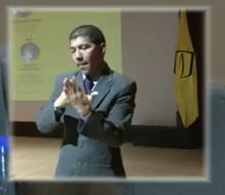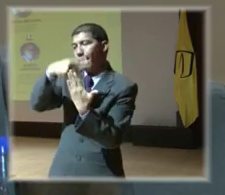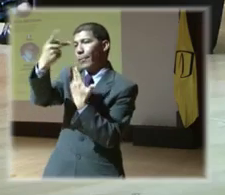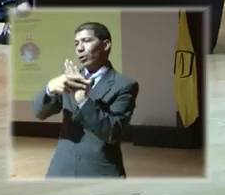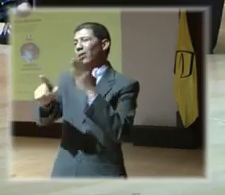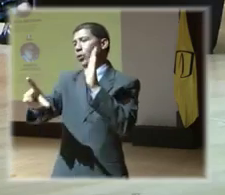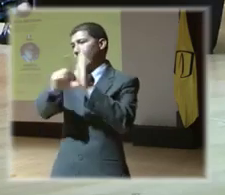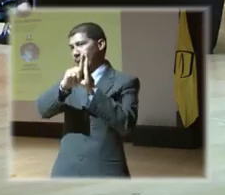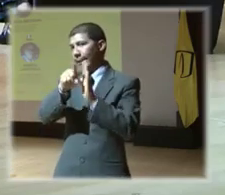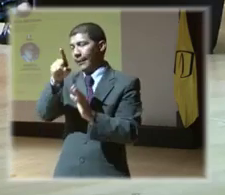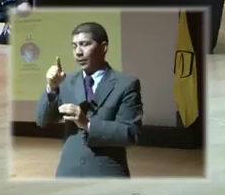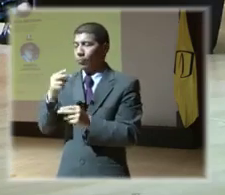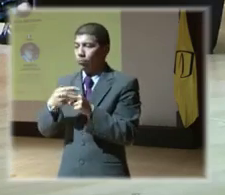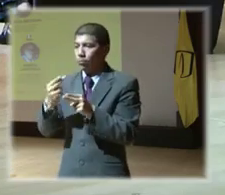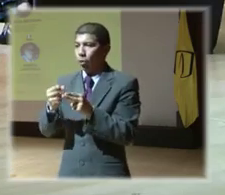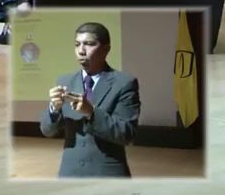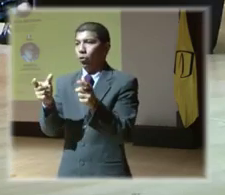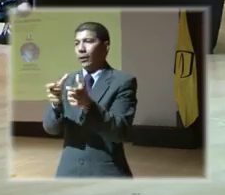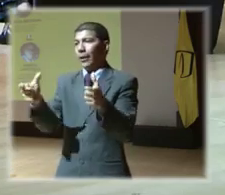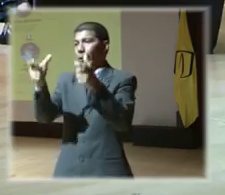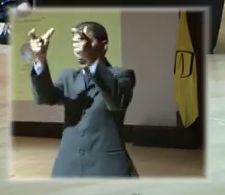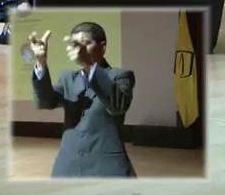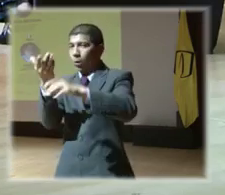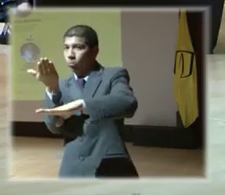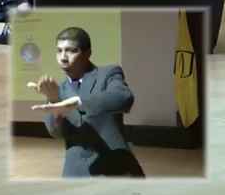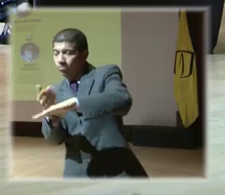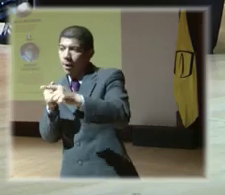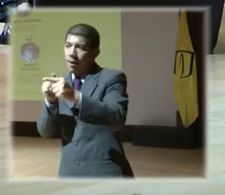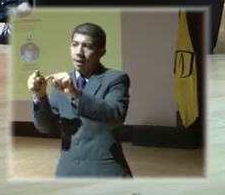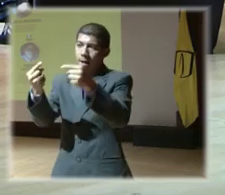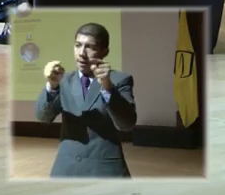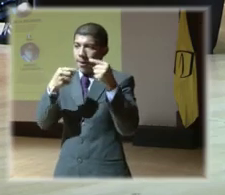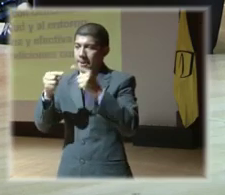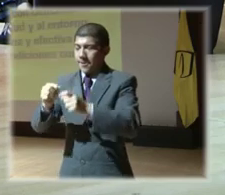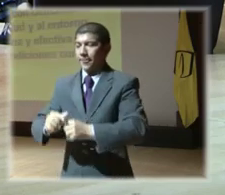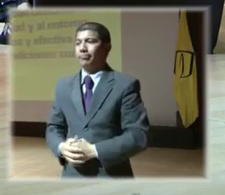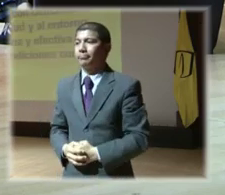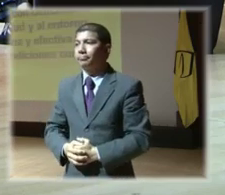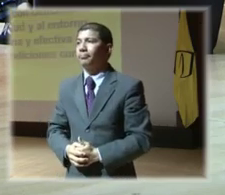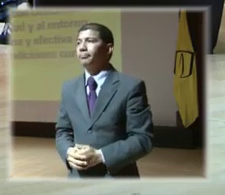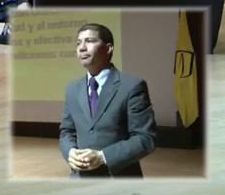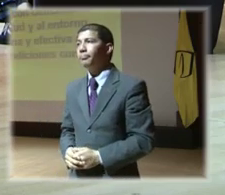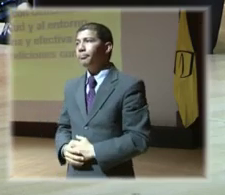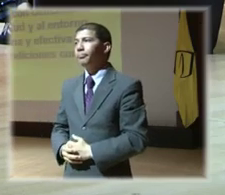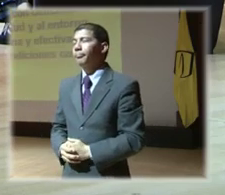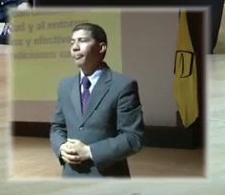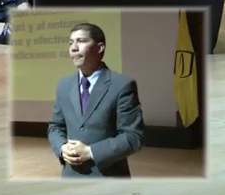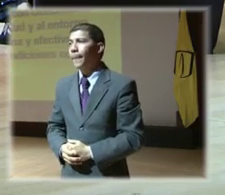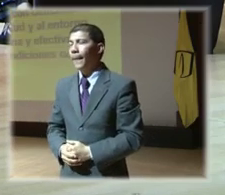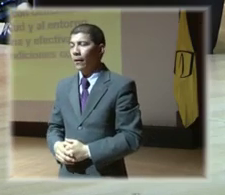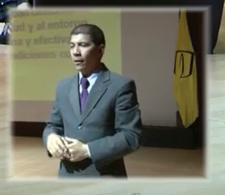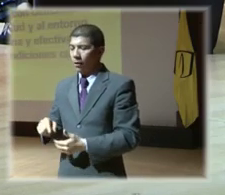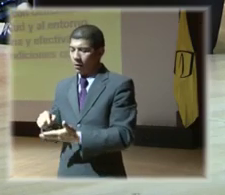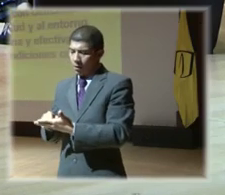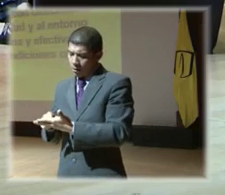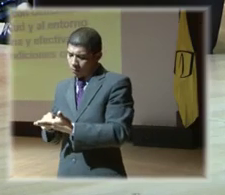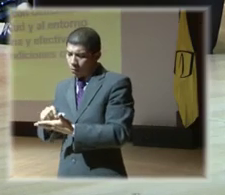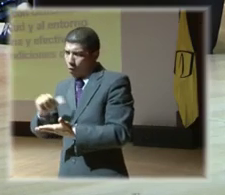más quiere agregar? Hay una pregunta sobre si el derecho internacional alguna vez ha tenido en